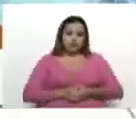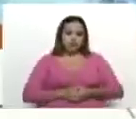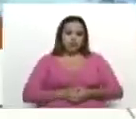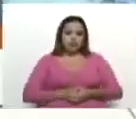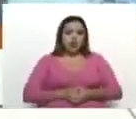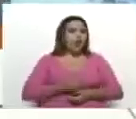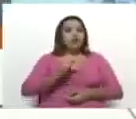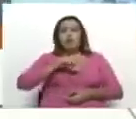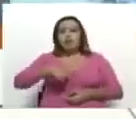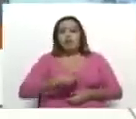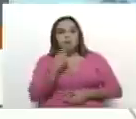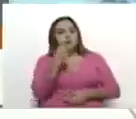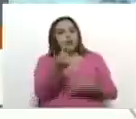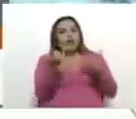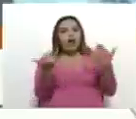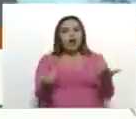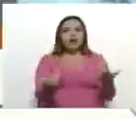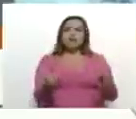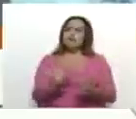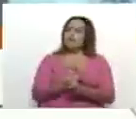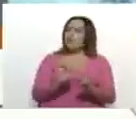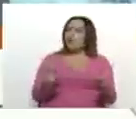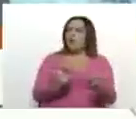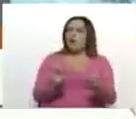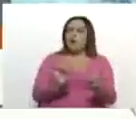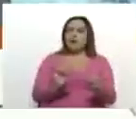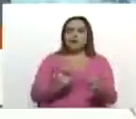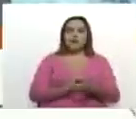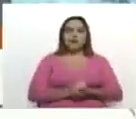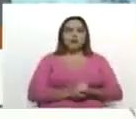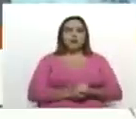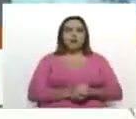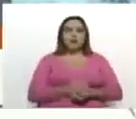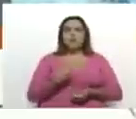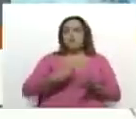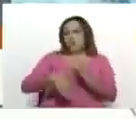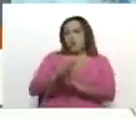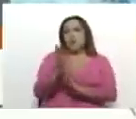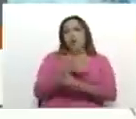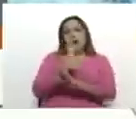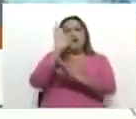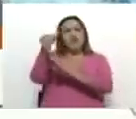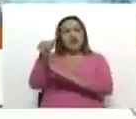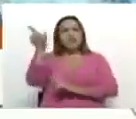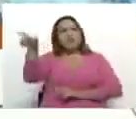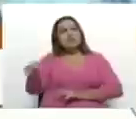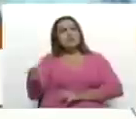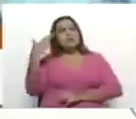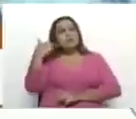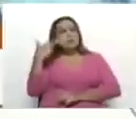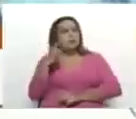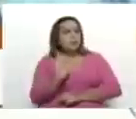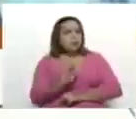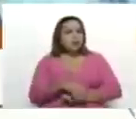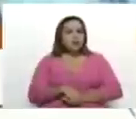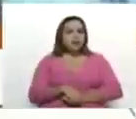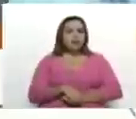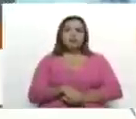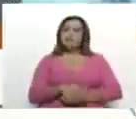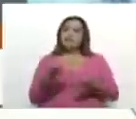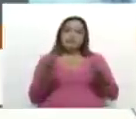decir ahora que no que Jehová más juega Vázquez y es afrodescendiente bastante ejemplos